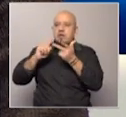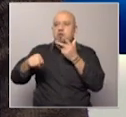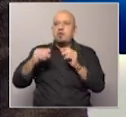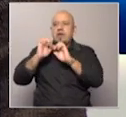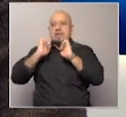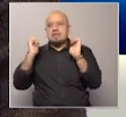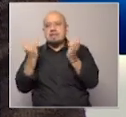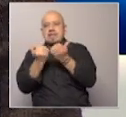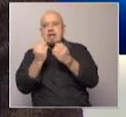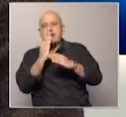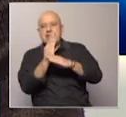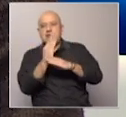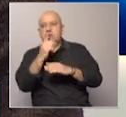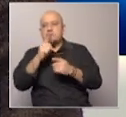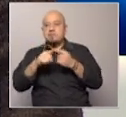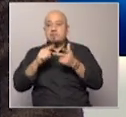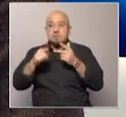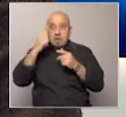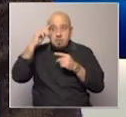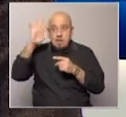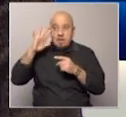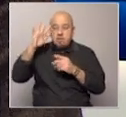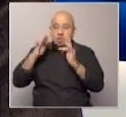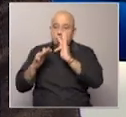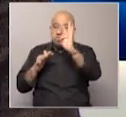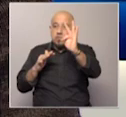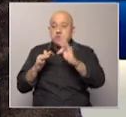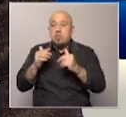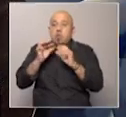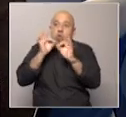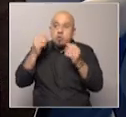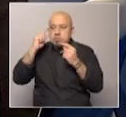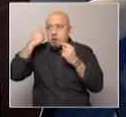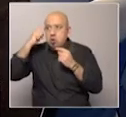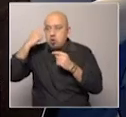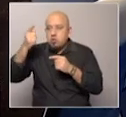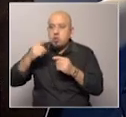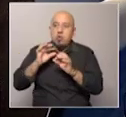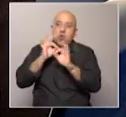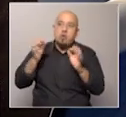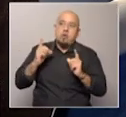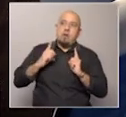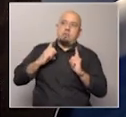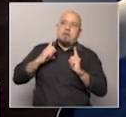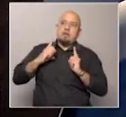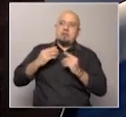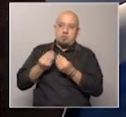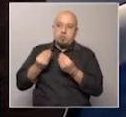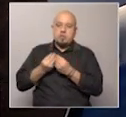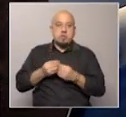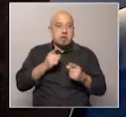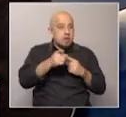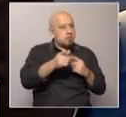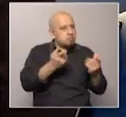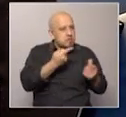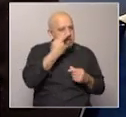centenario realmente imaginaban un futuro muy promisorio o estaban locos o tenían un optimismo a prueba de balas a la hora de abrir una puerta